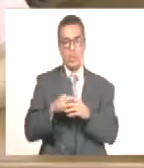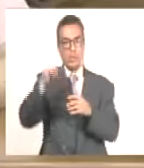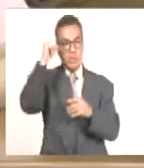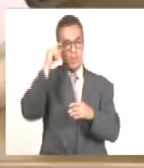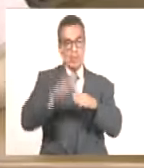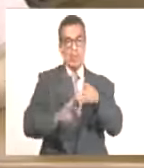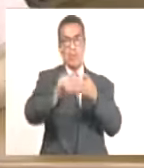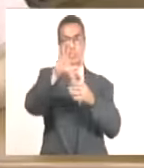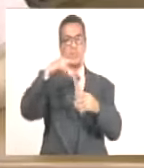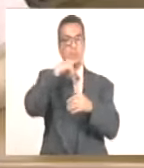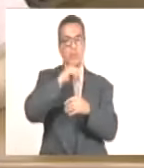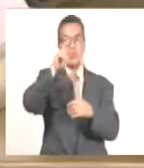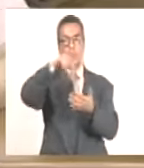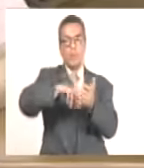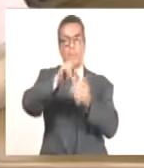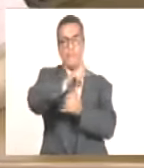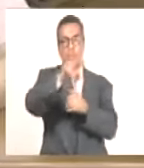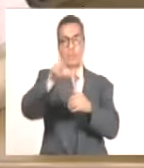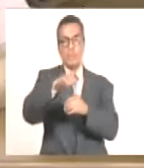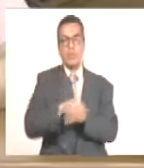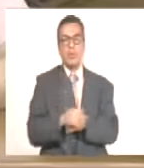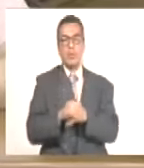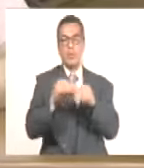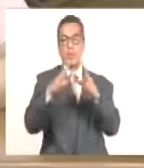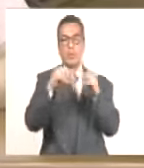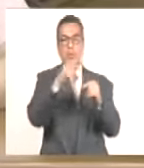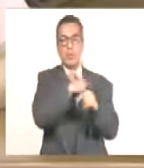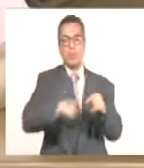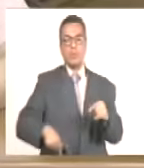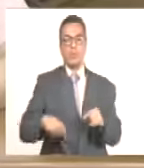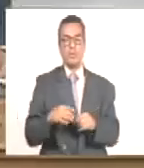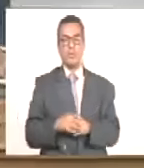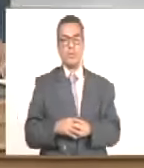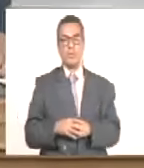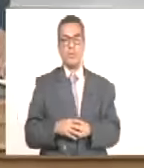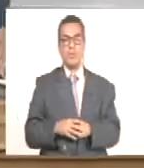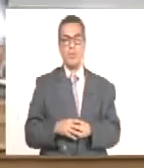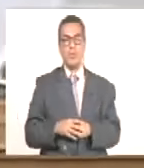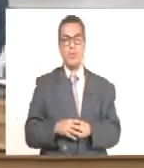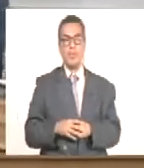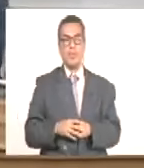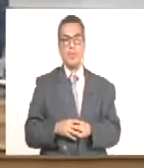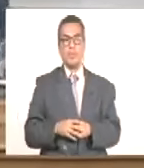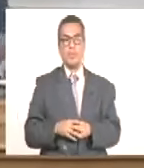día 5 de octubre de 2023. Es todo, ciudadano presidente.